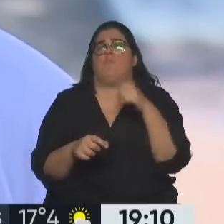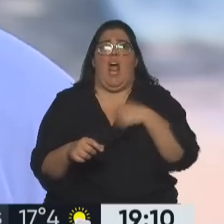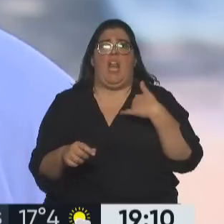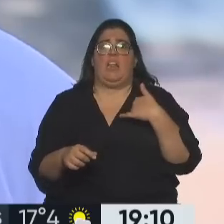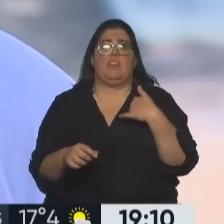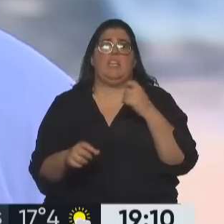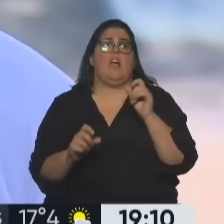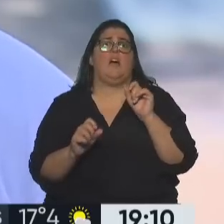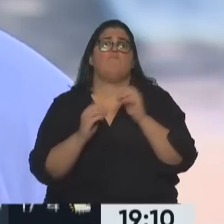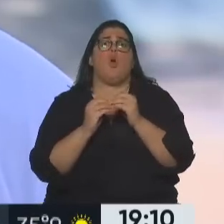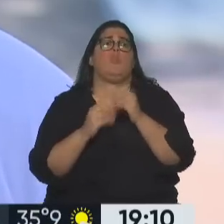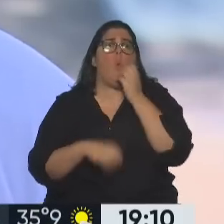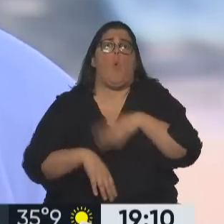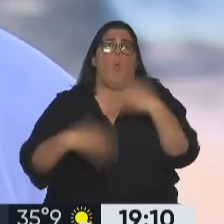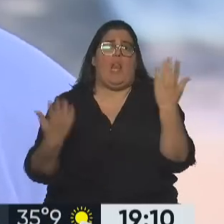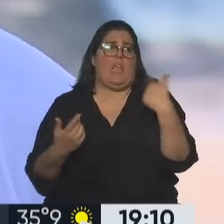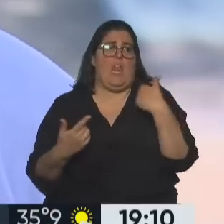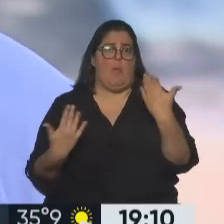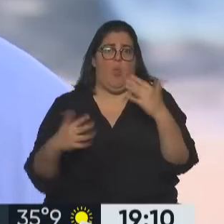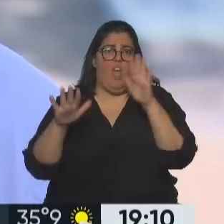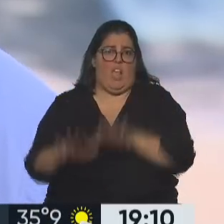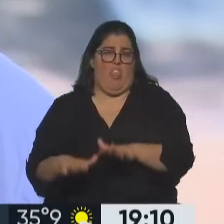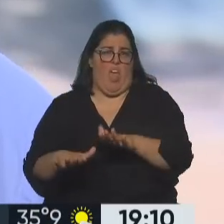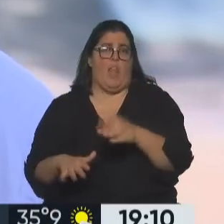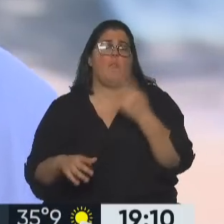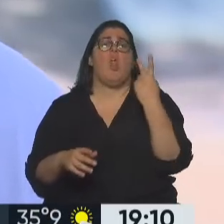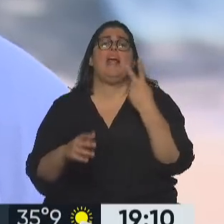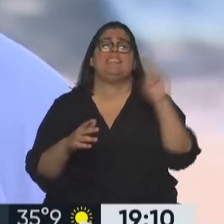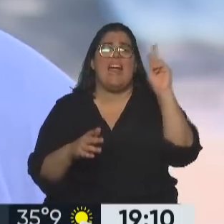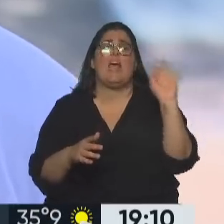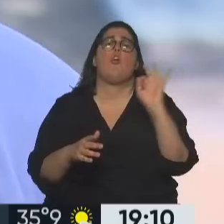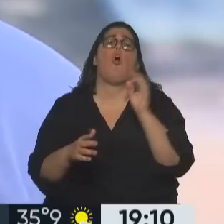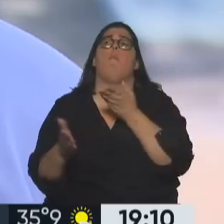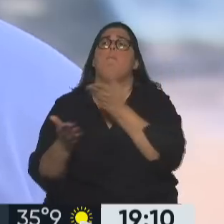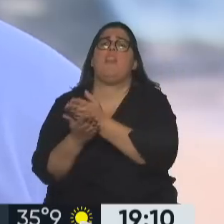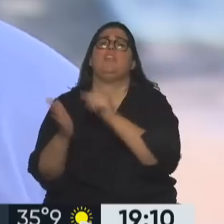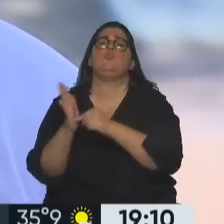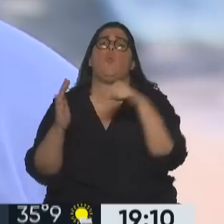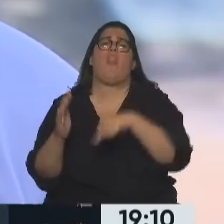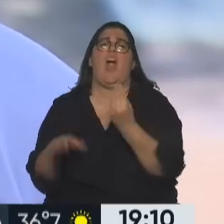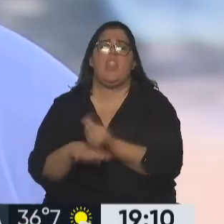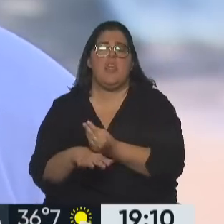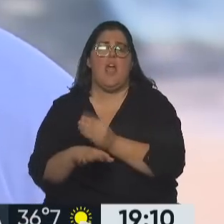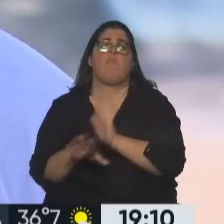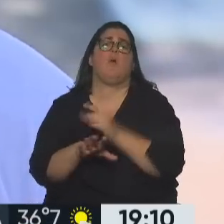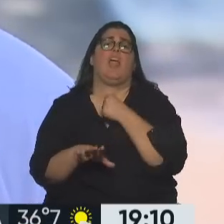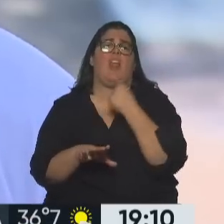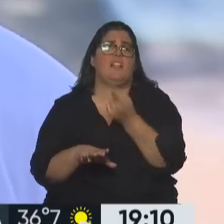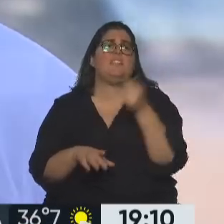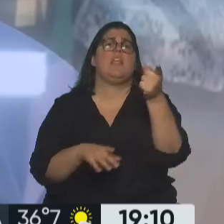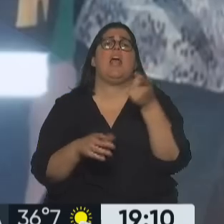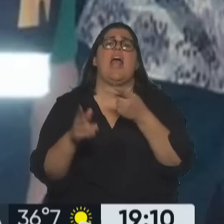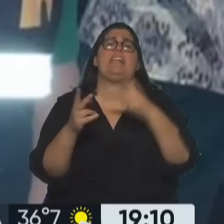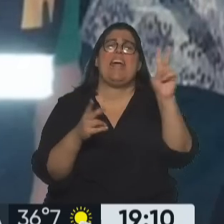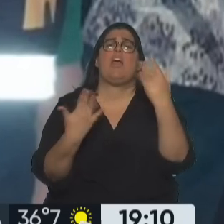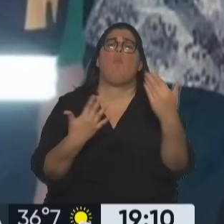elegir la causal por la cual quedarse como extranjero o pedir la ciudadanía y cuando hablo de quedarse como extranjero me refiero a que pueden pedir refugio